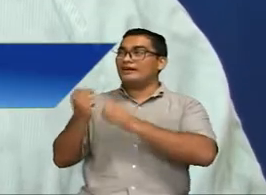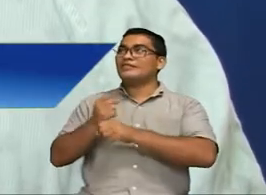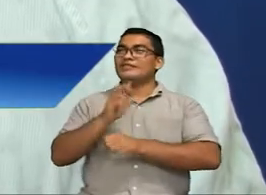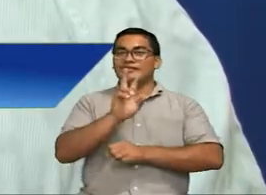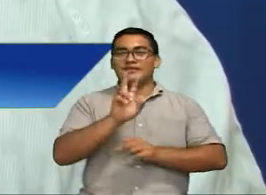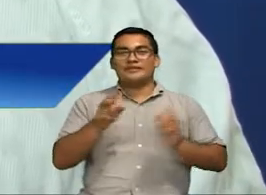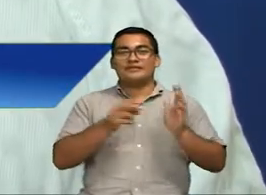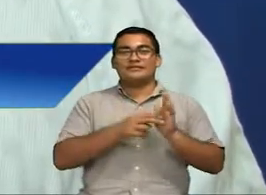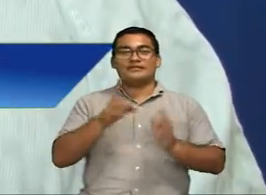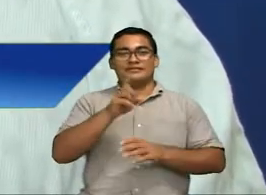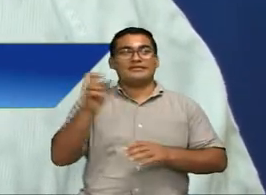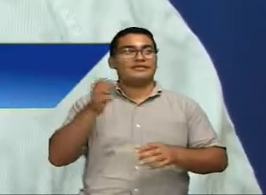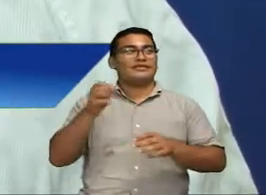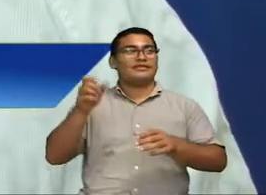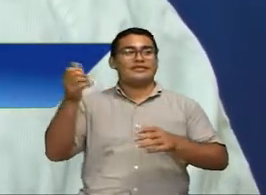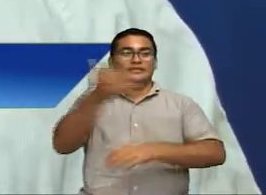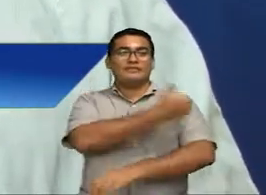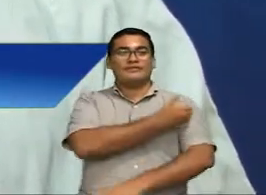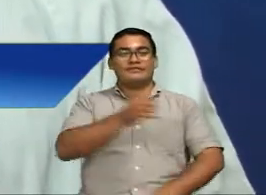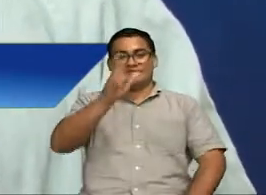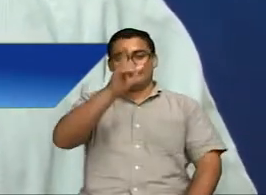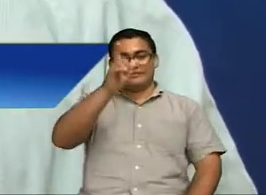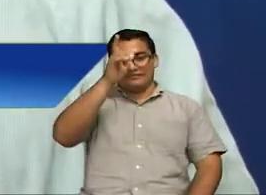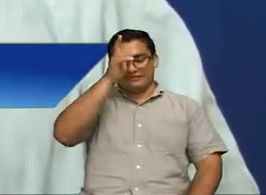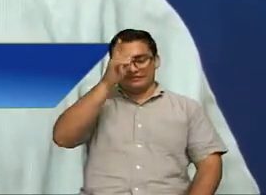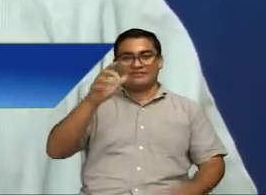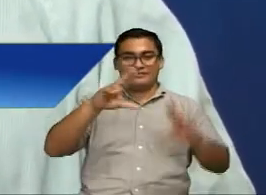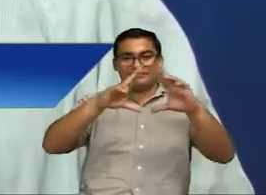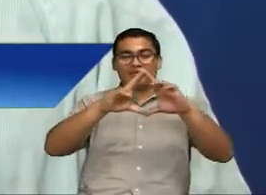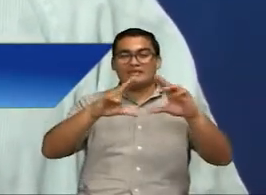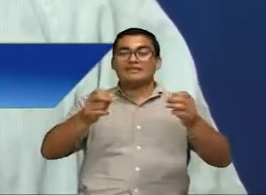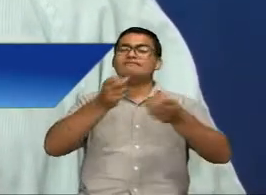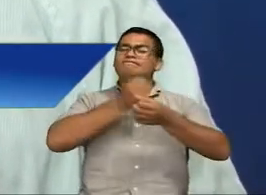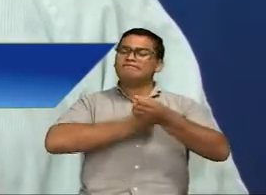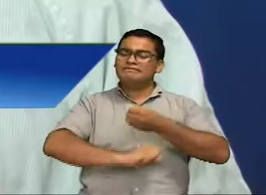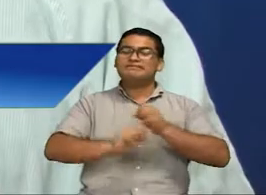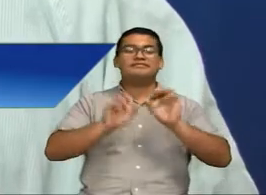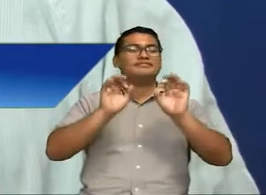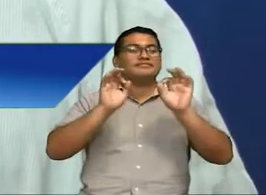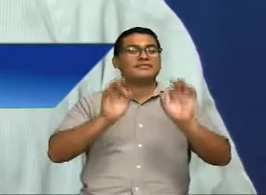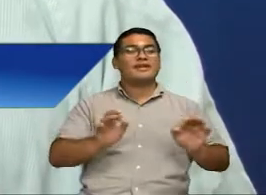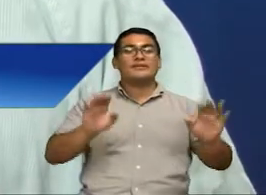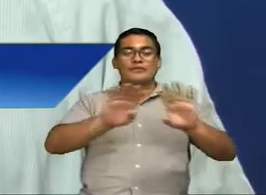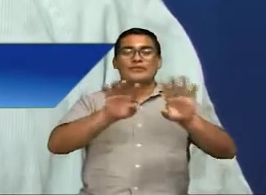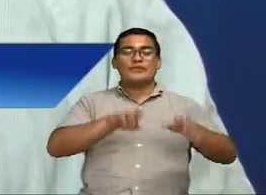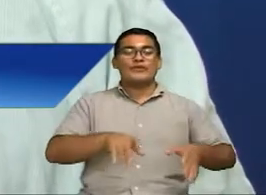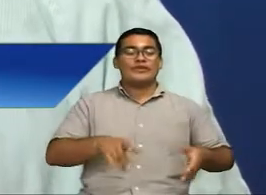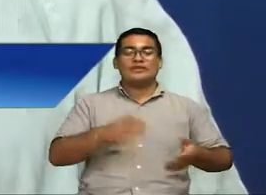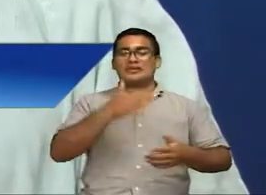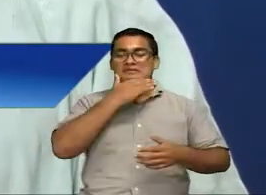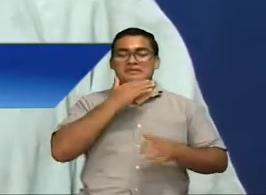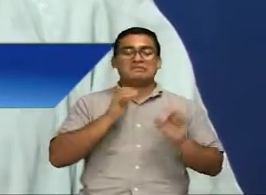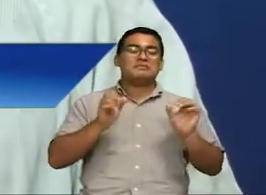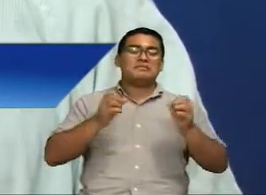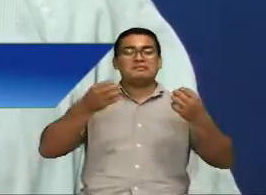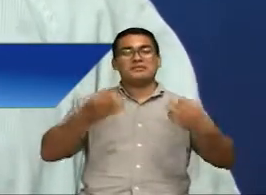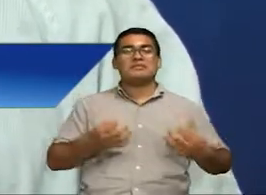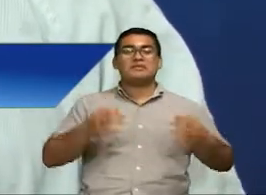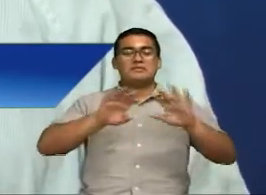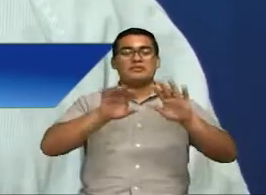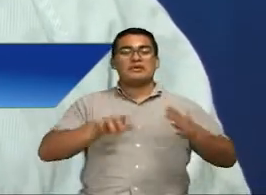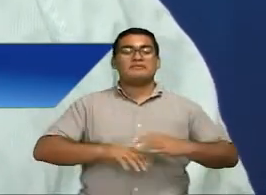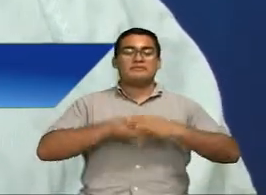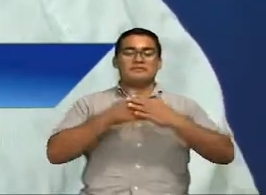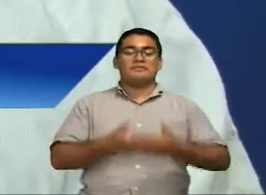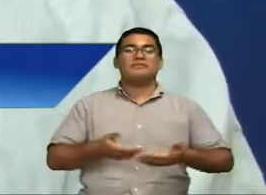práctica el Hospital Alemán Nicaragüense para un parto más placentero y menos duro para la mujer embarazada y